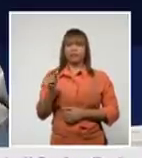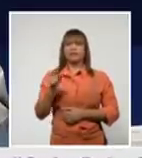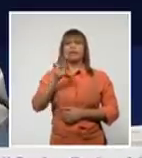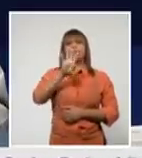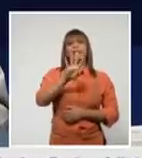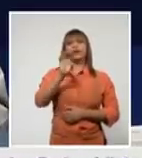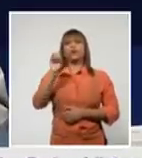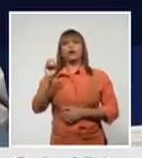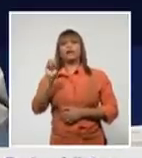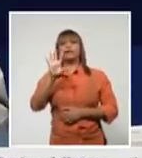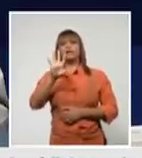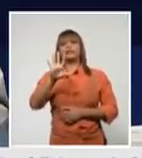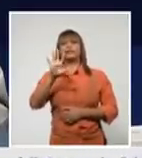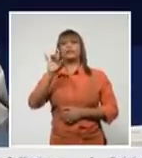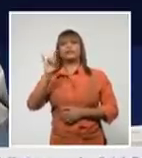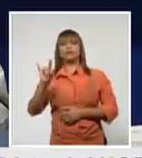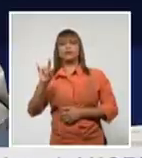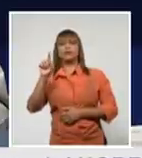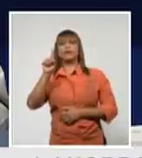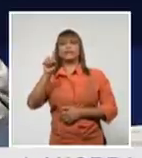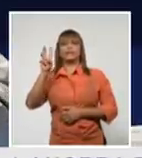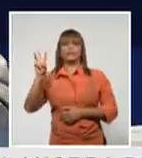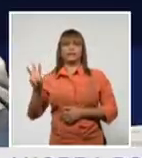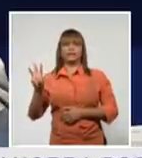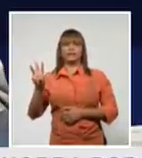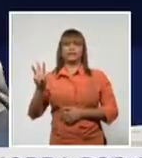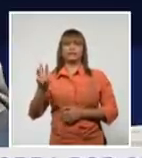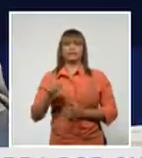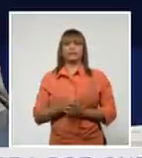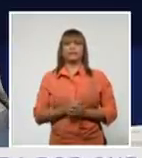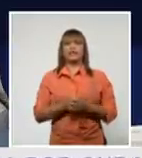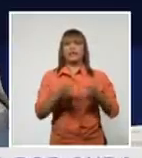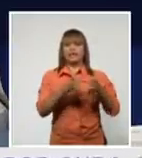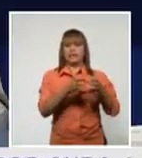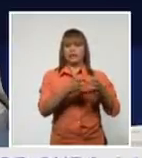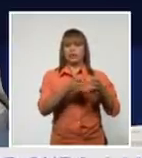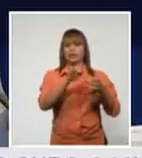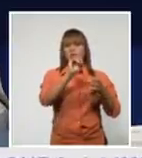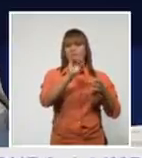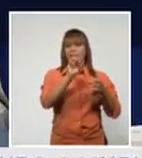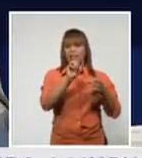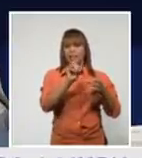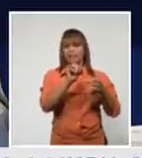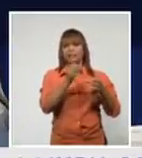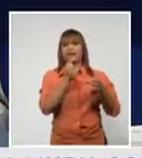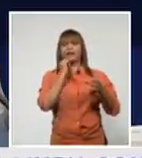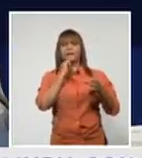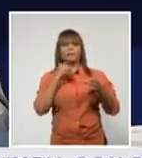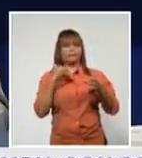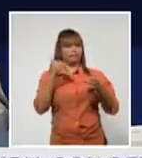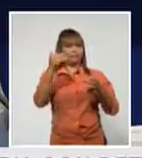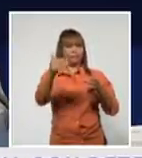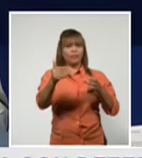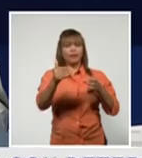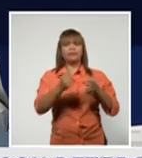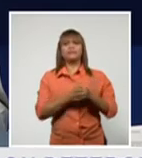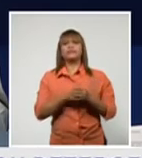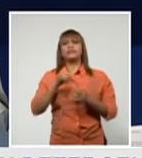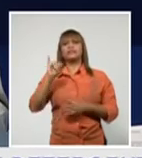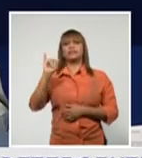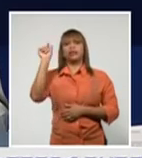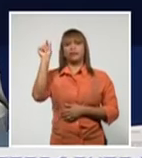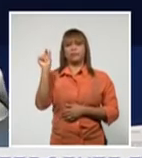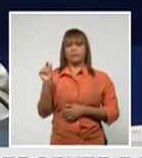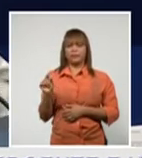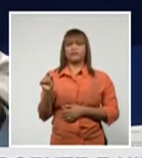a 59, 13, y en el grupo de 60 y más, pues 6 personas